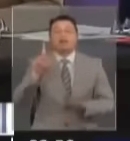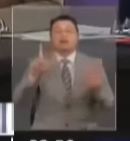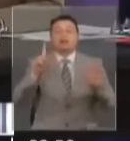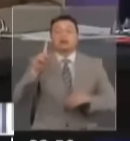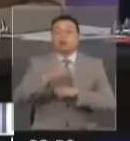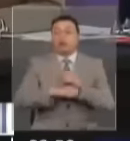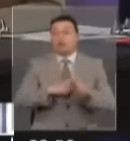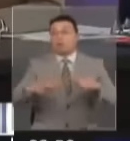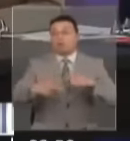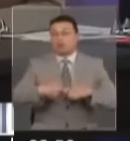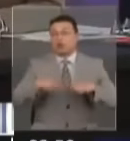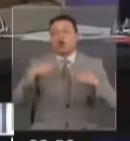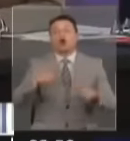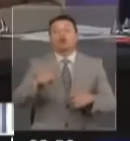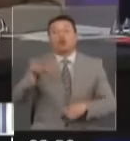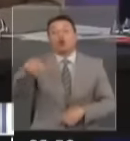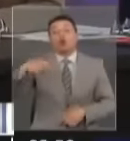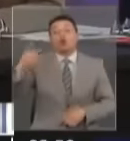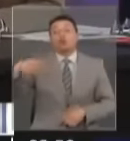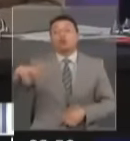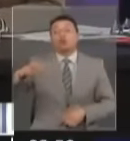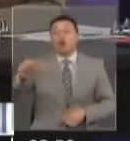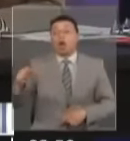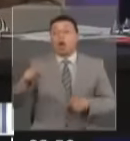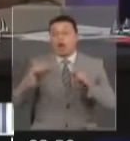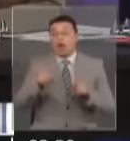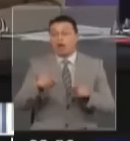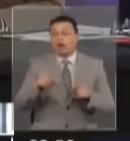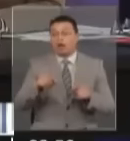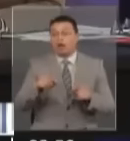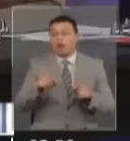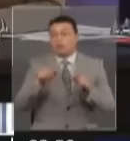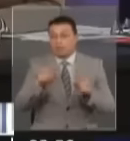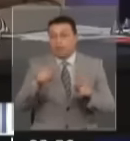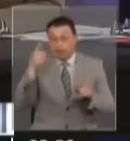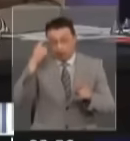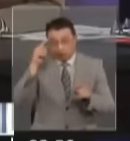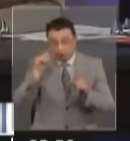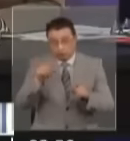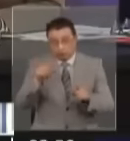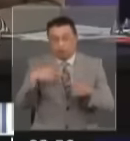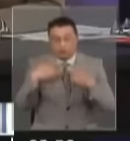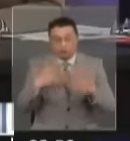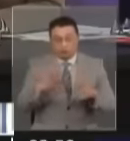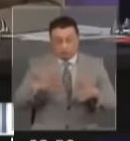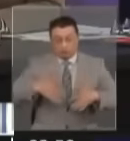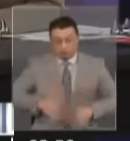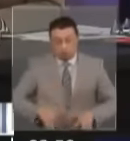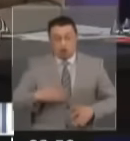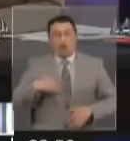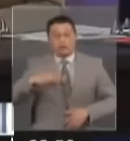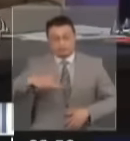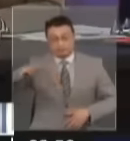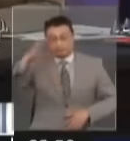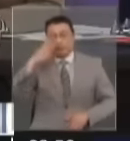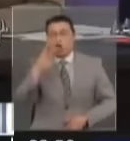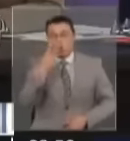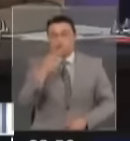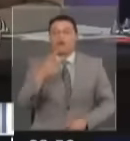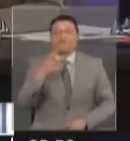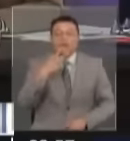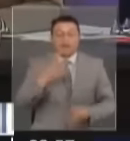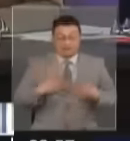de matrimonio. Ahora, entonces, lo otro, ñuñoínos, dame los 30, ñuñoínos, recuerden, hay que elegir a una persona nacida, criada y que conozca, que viva, que